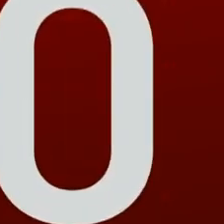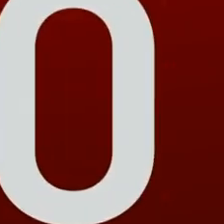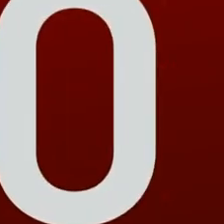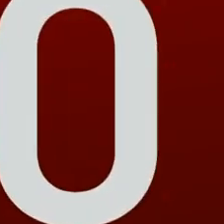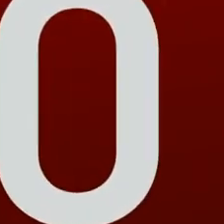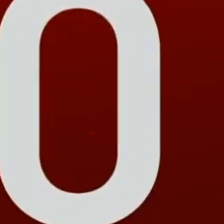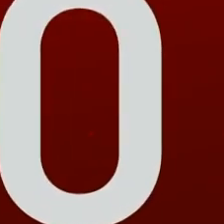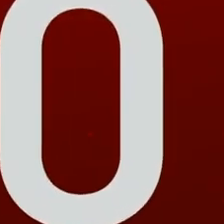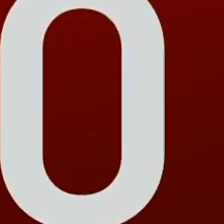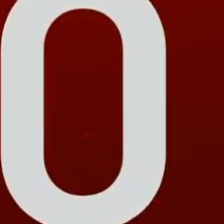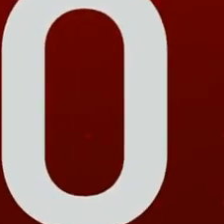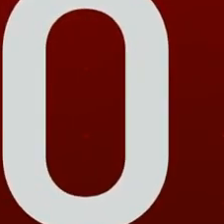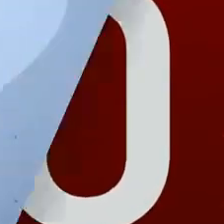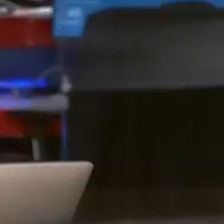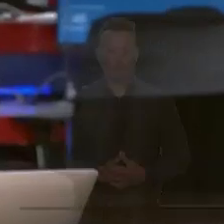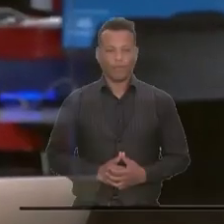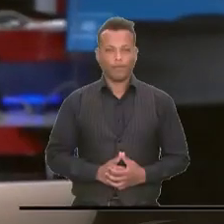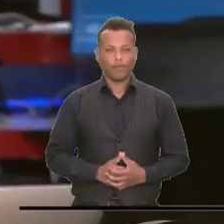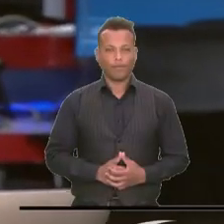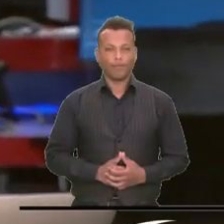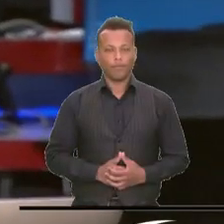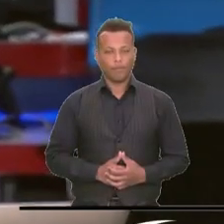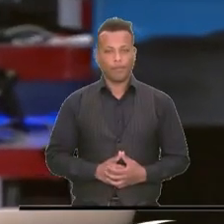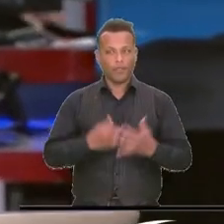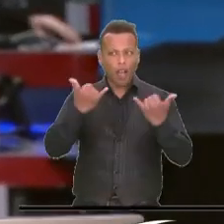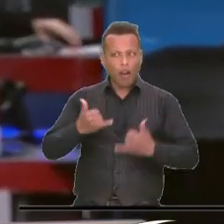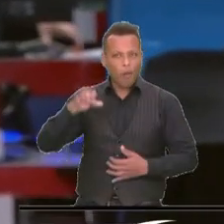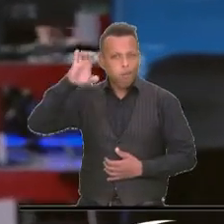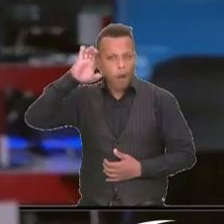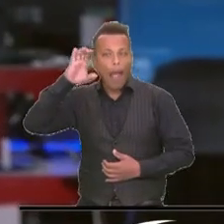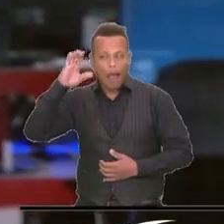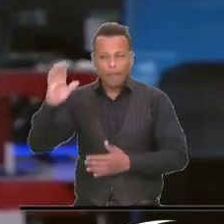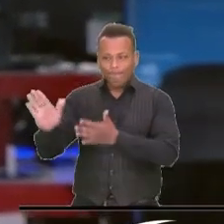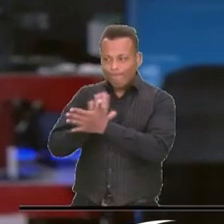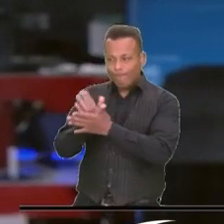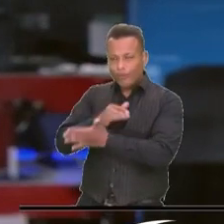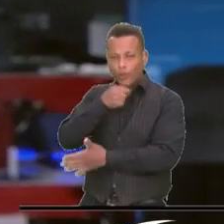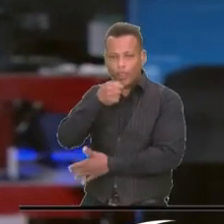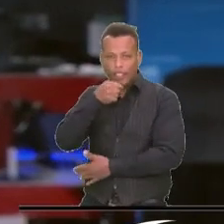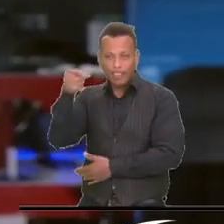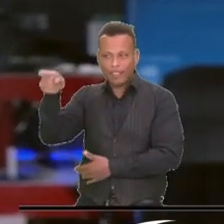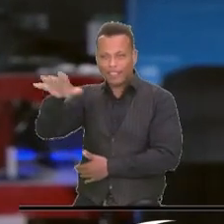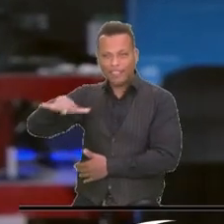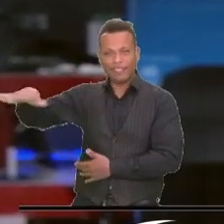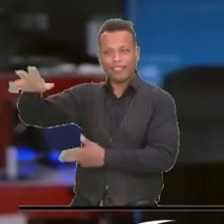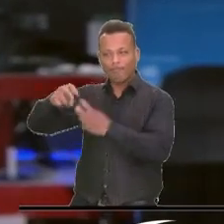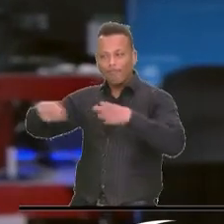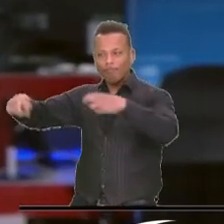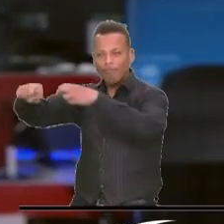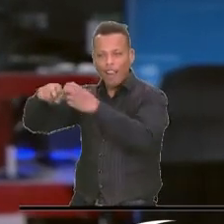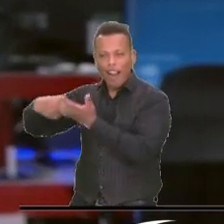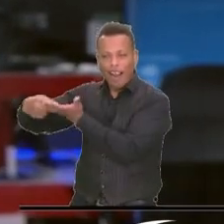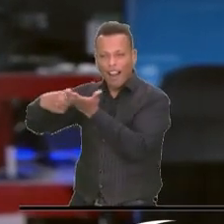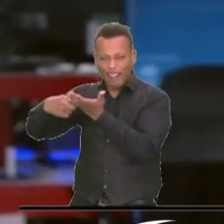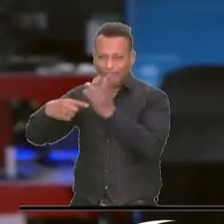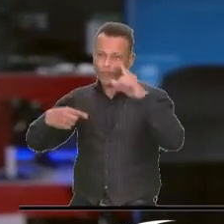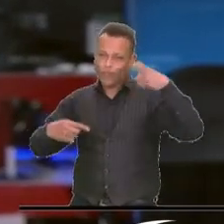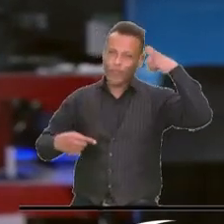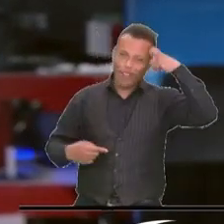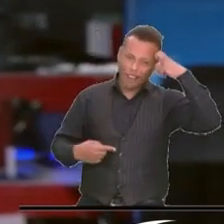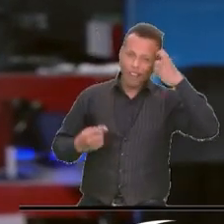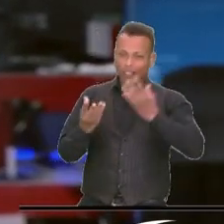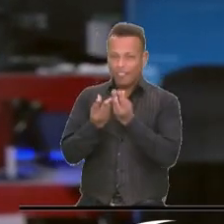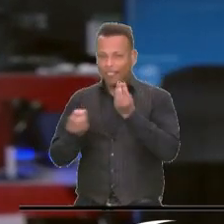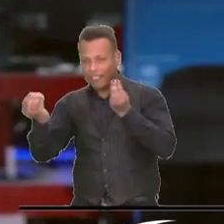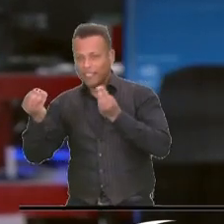lo último en Noticias Caracol. A esta hora hay noticia en la instalación de la mesa de diálogos entre el gobierno y las disidencias